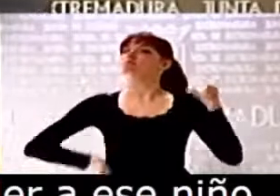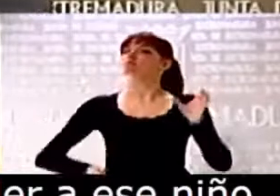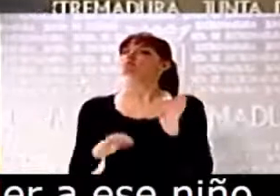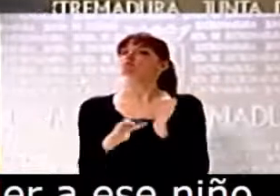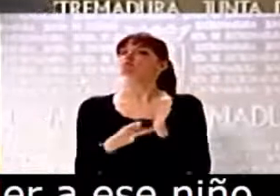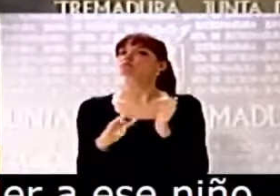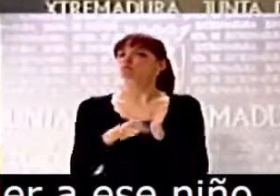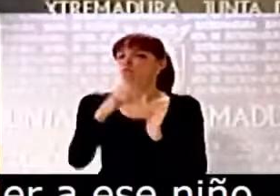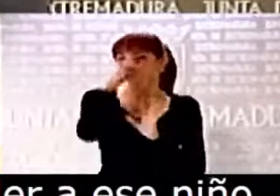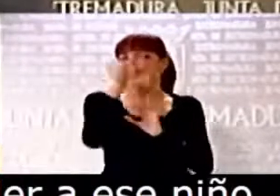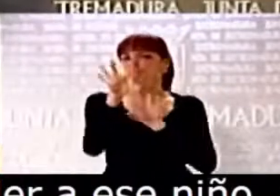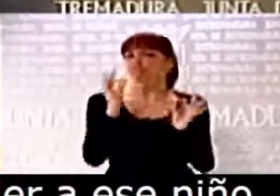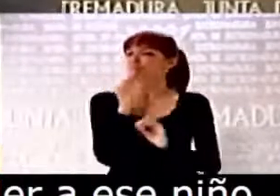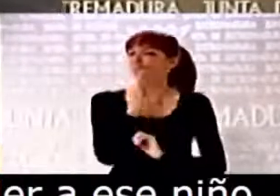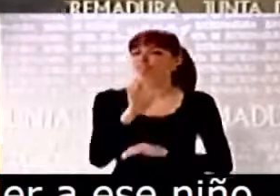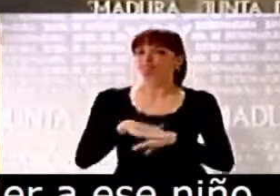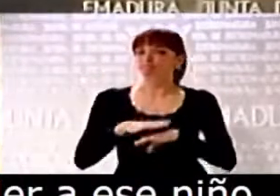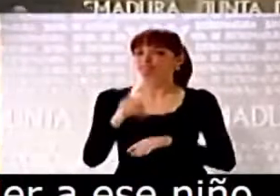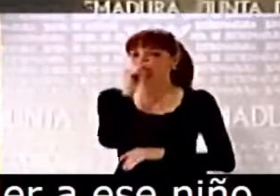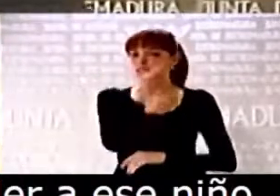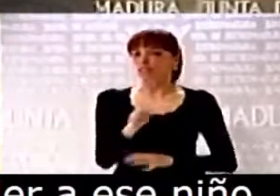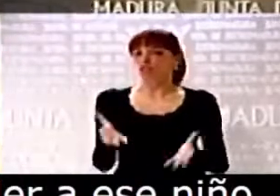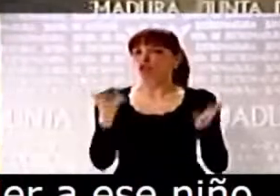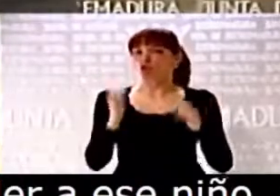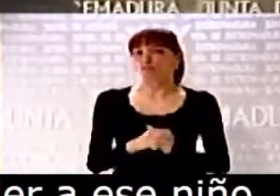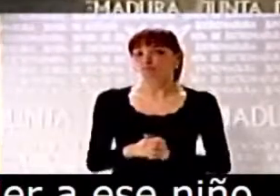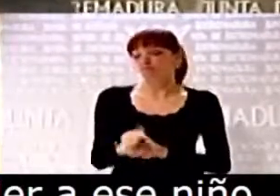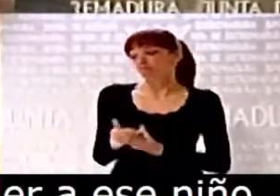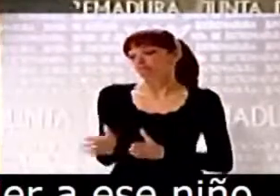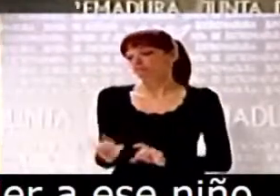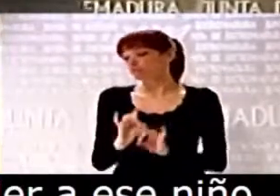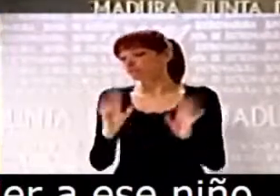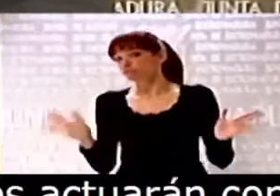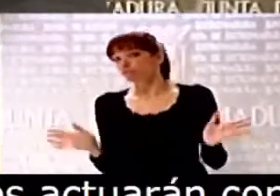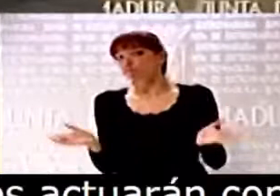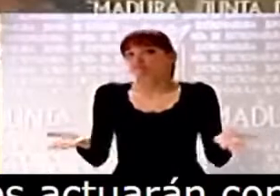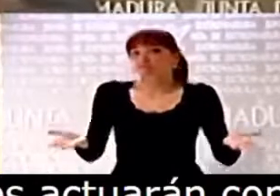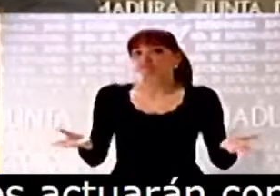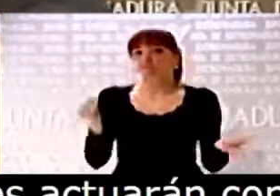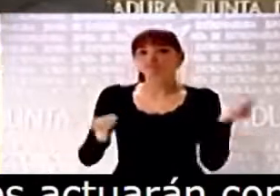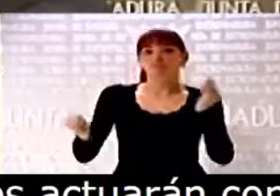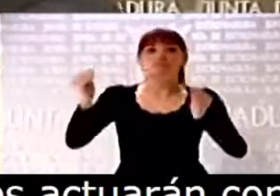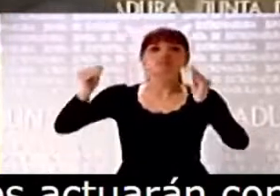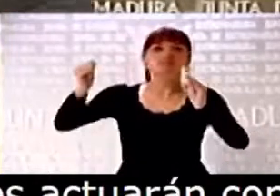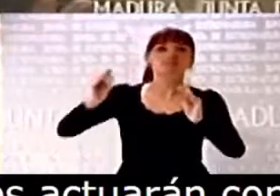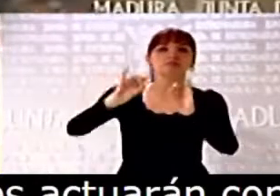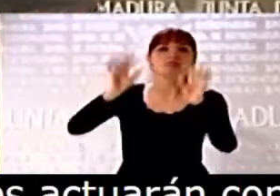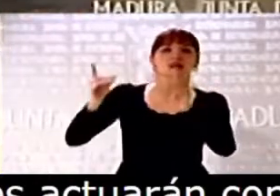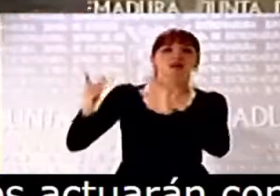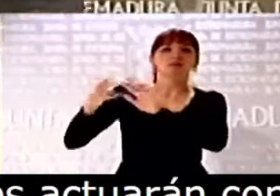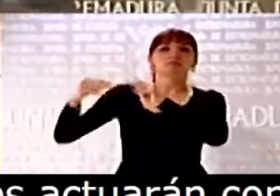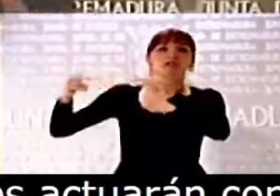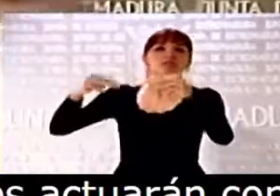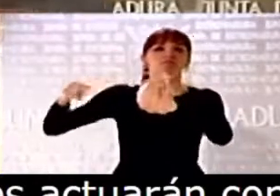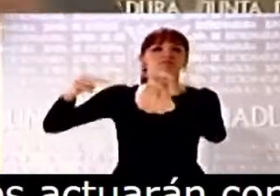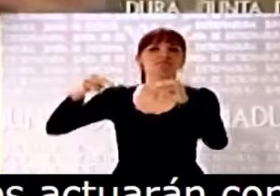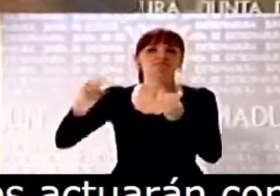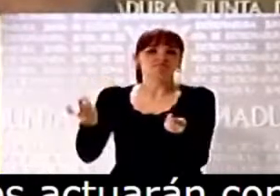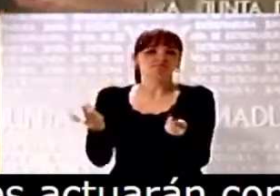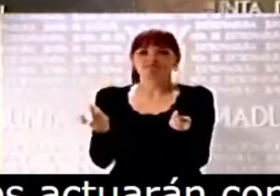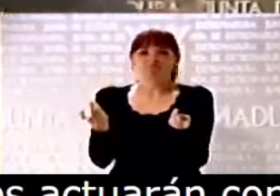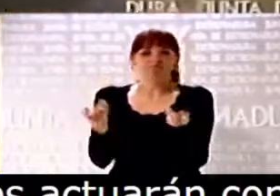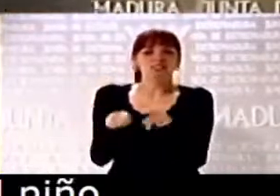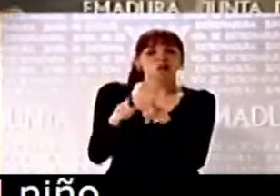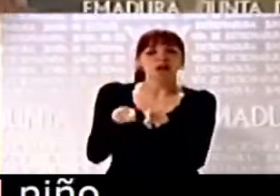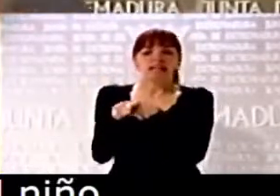y decidirán lo que creo que es mejor para los niños. Los demás, obviamente, formarán parte pues, del discurso bien o malintencionado que